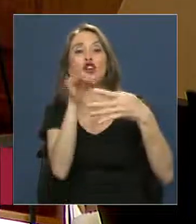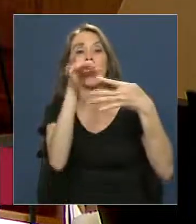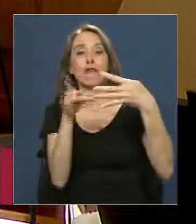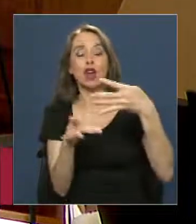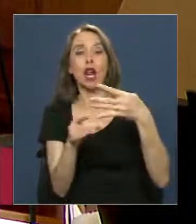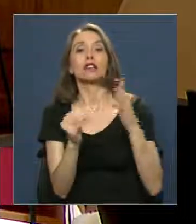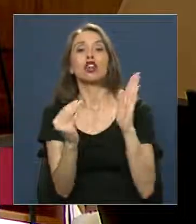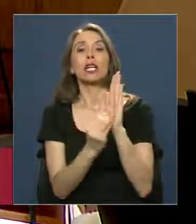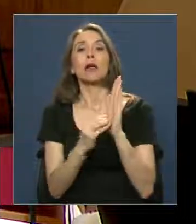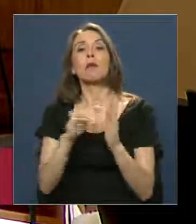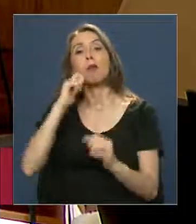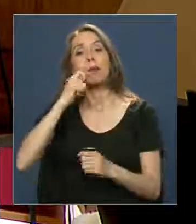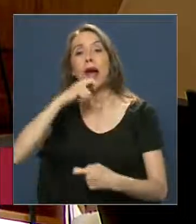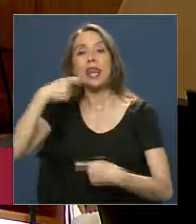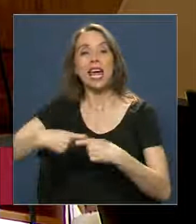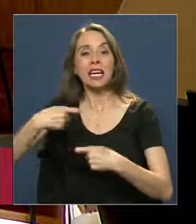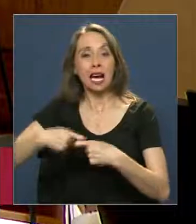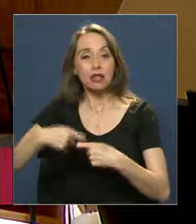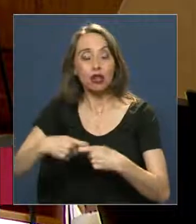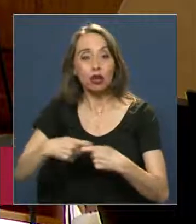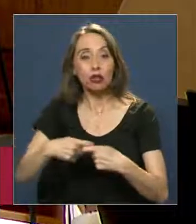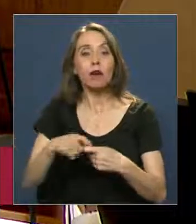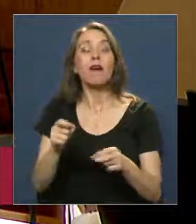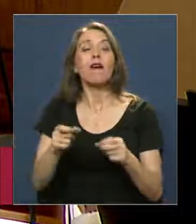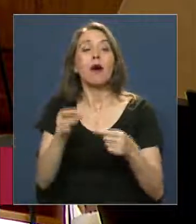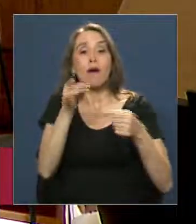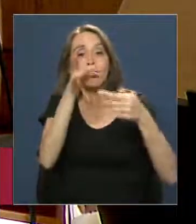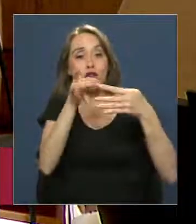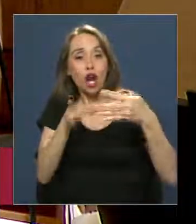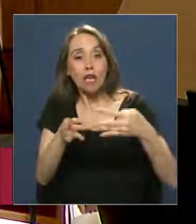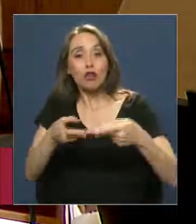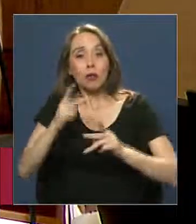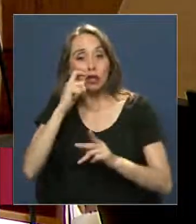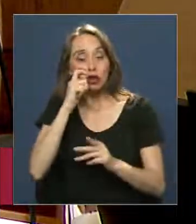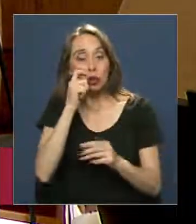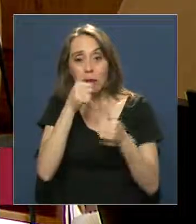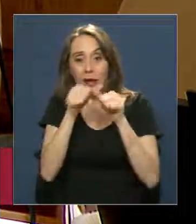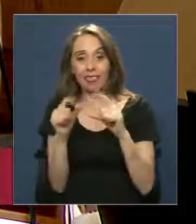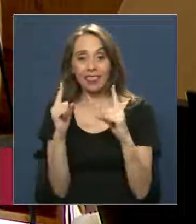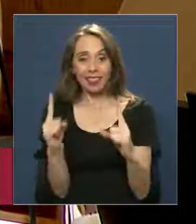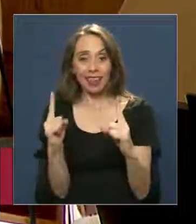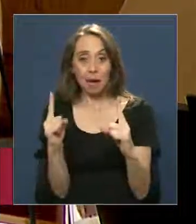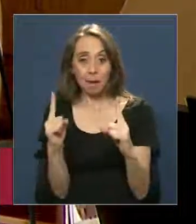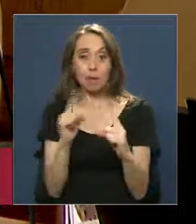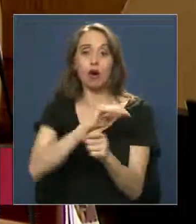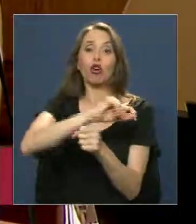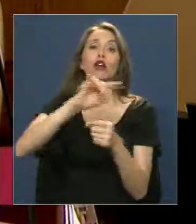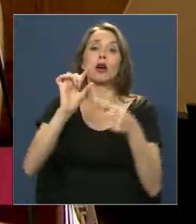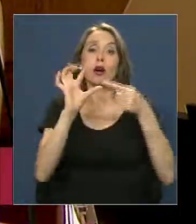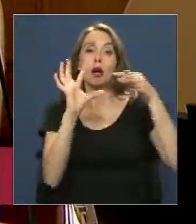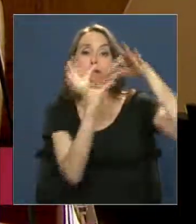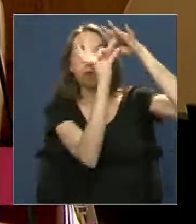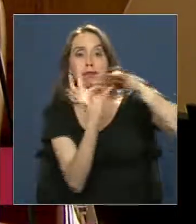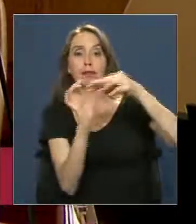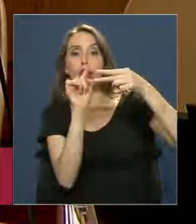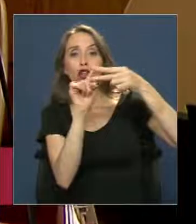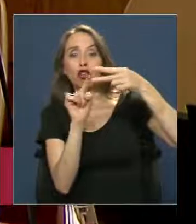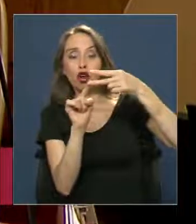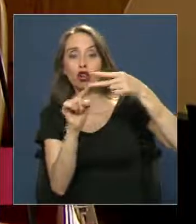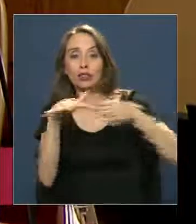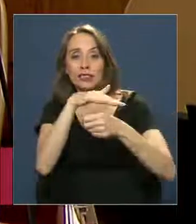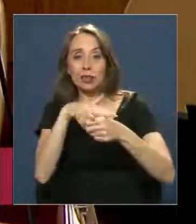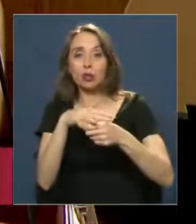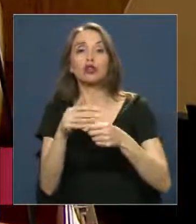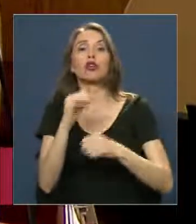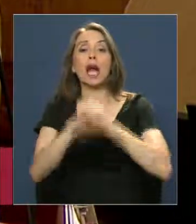Solo respecto de las violaciones de derechos humanos ocurridas bajo estas dos circunstancias, en un espacio